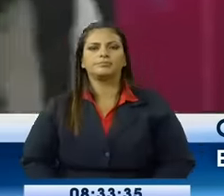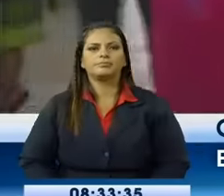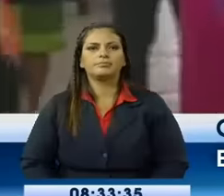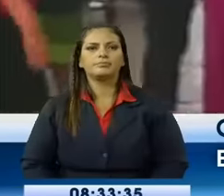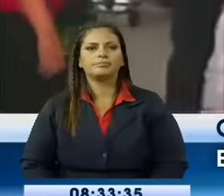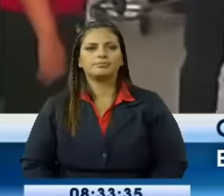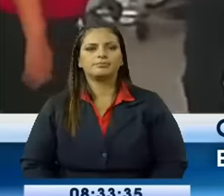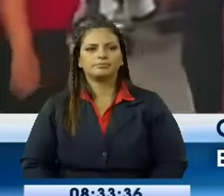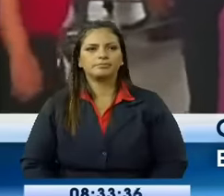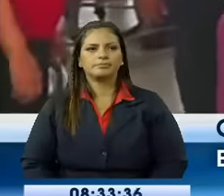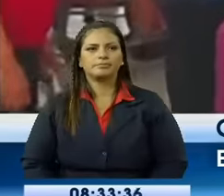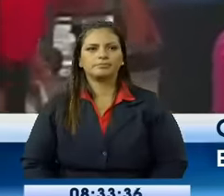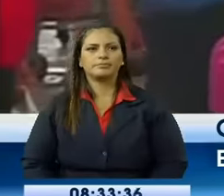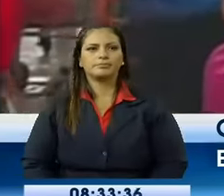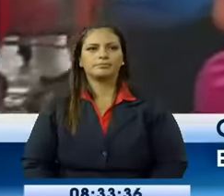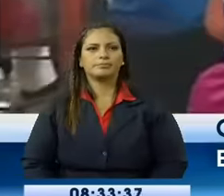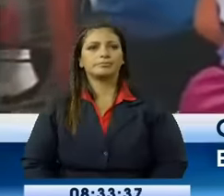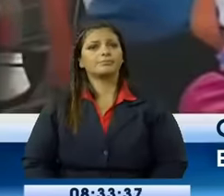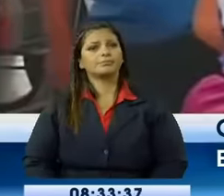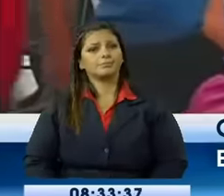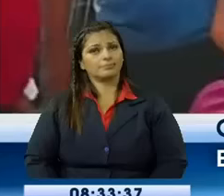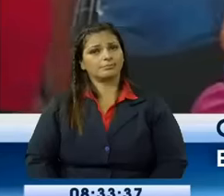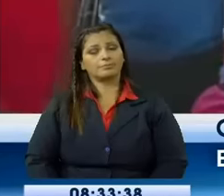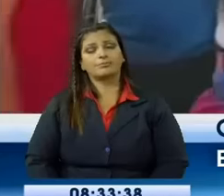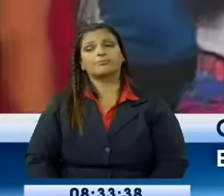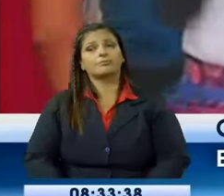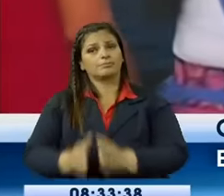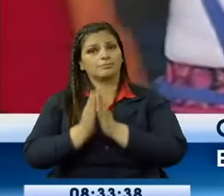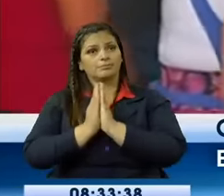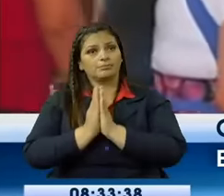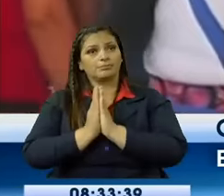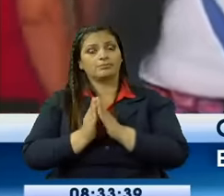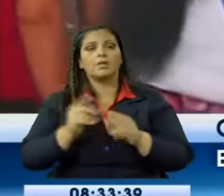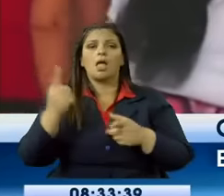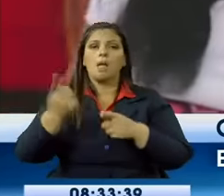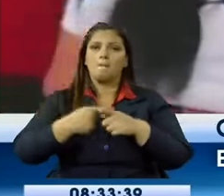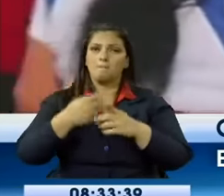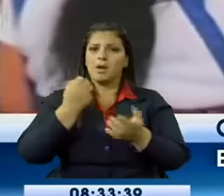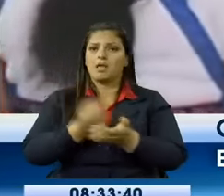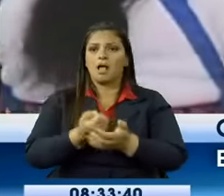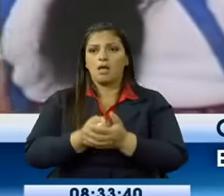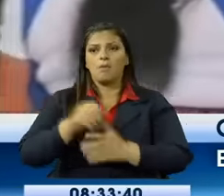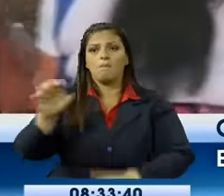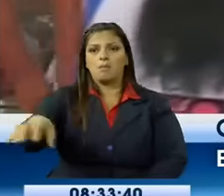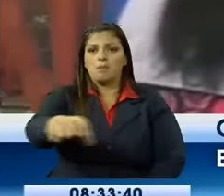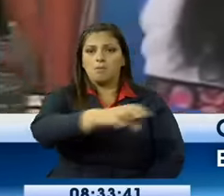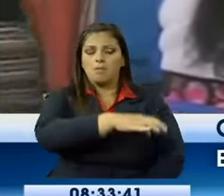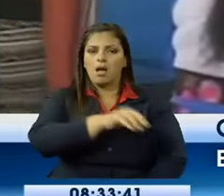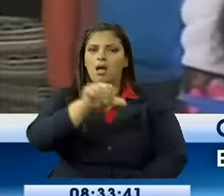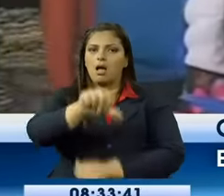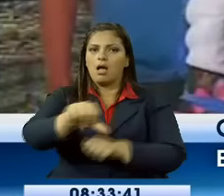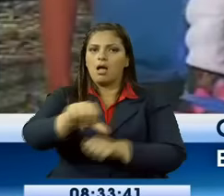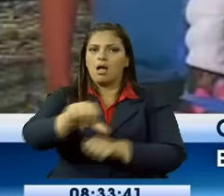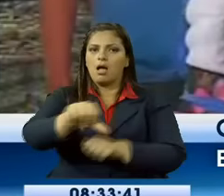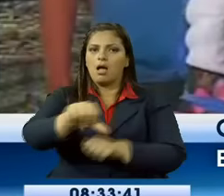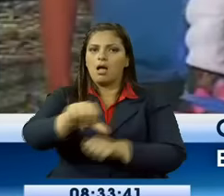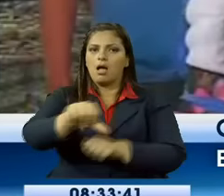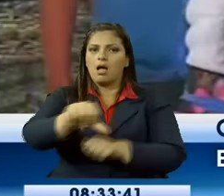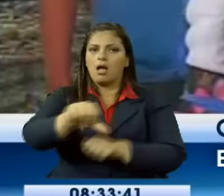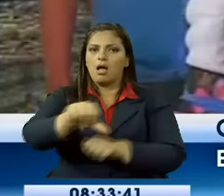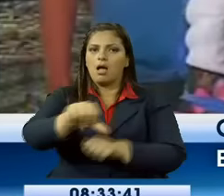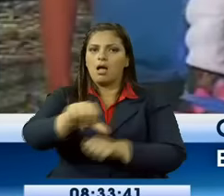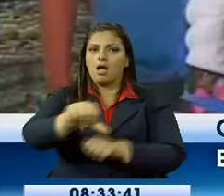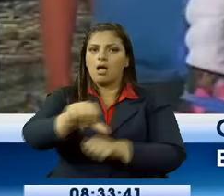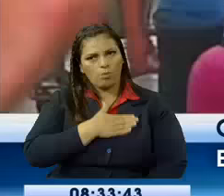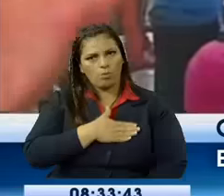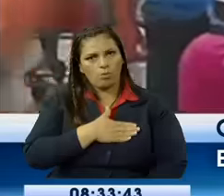hacemos un llamado para que los supervisores, inspectores y los administradores de los mercados, por favor, nos colaboren, pues. No es posible